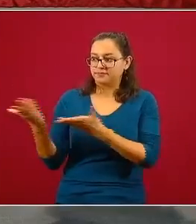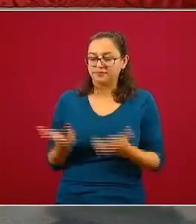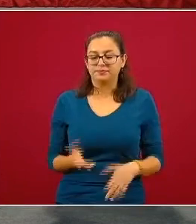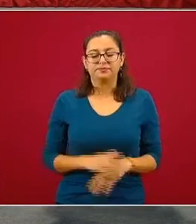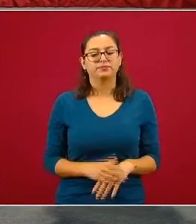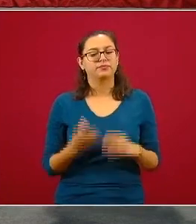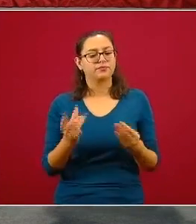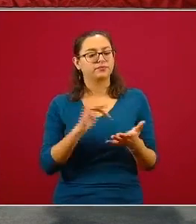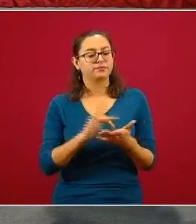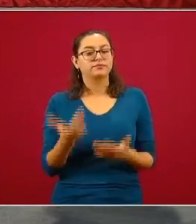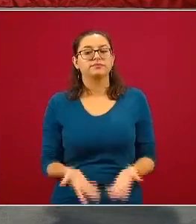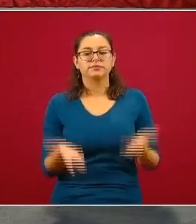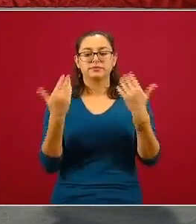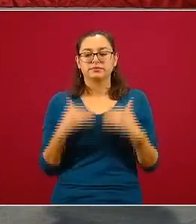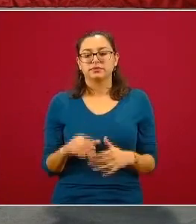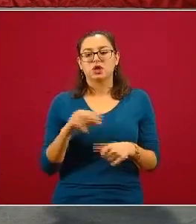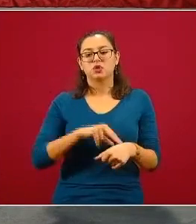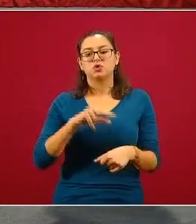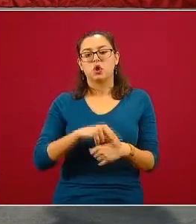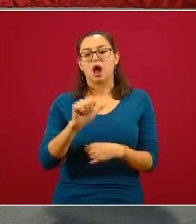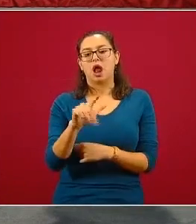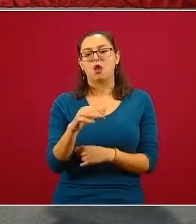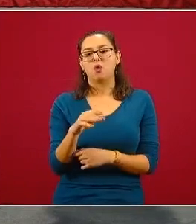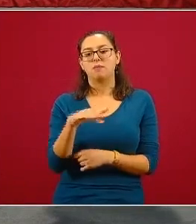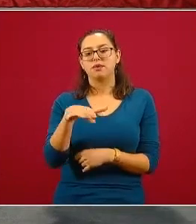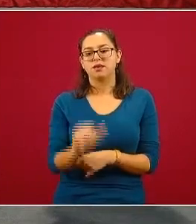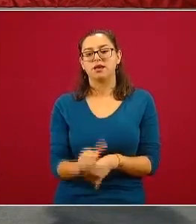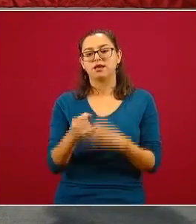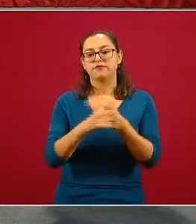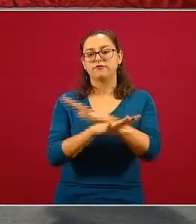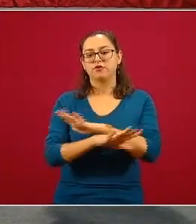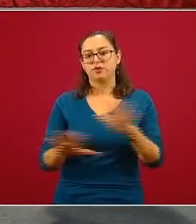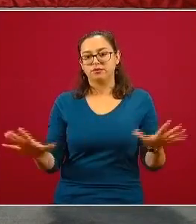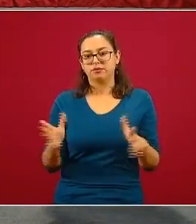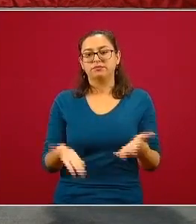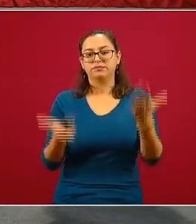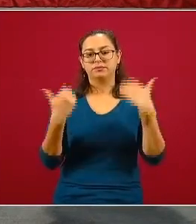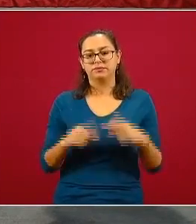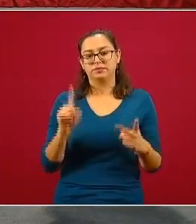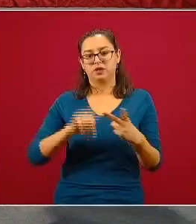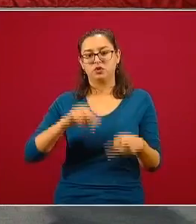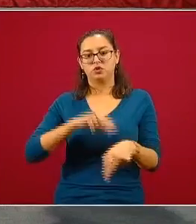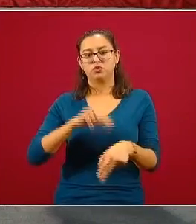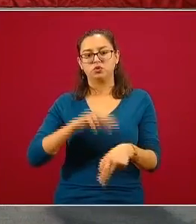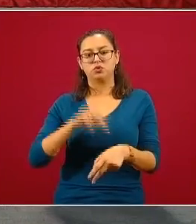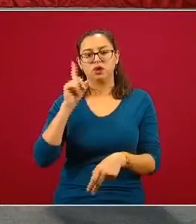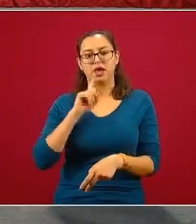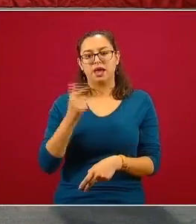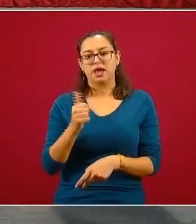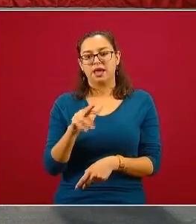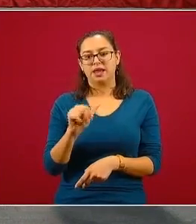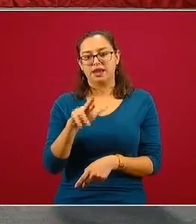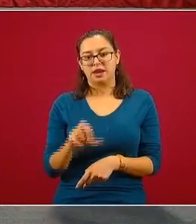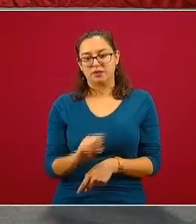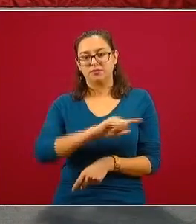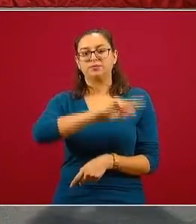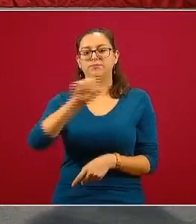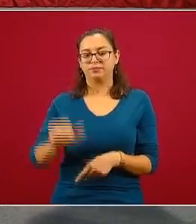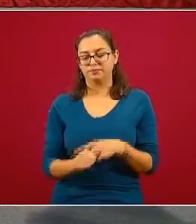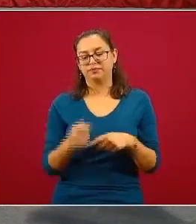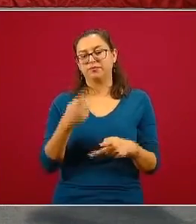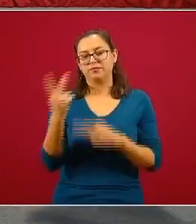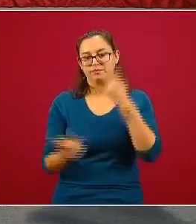Muchísimas gracias. Le pedimos entonces al doctor Alomía que presente el informe técnico, enseguida la doctora Guerrero, y posteriormente abrimos a preguntas y